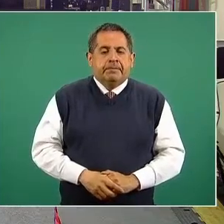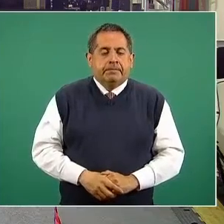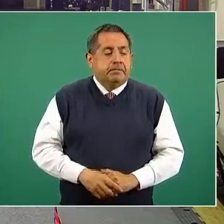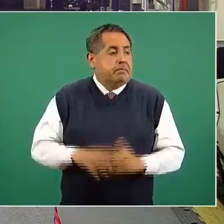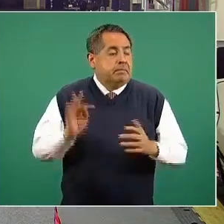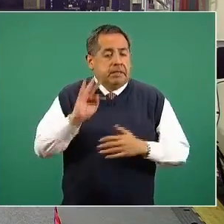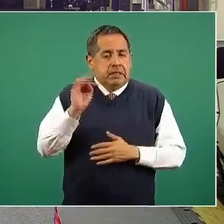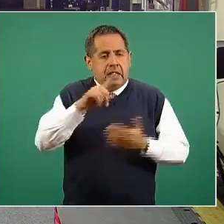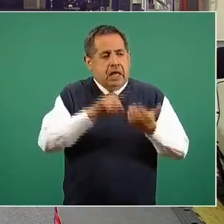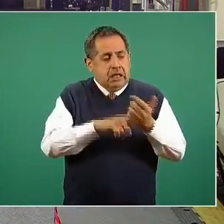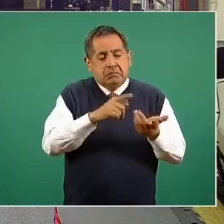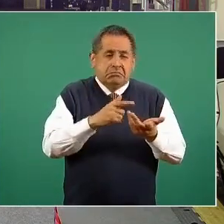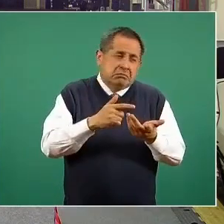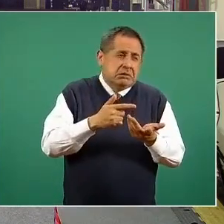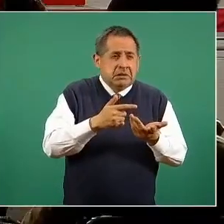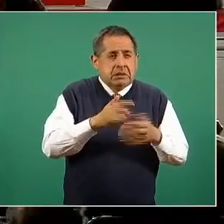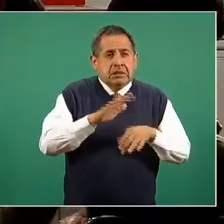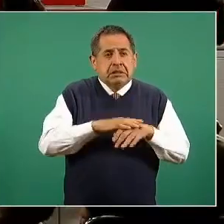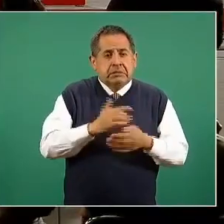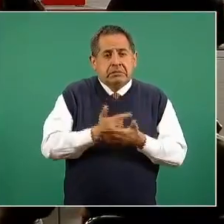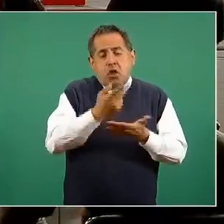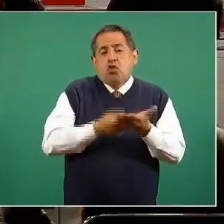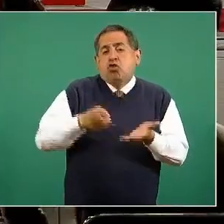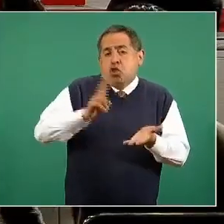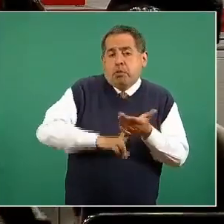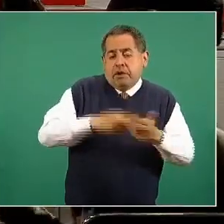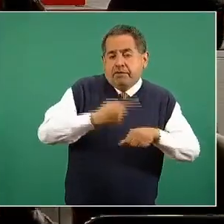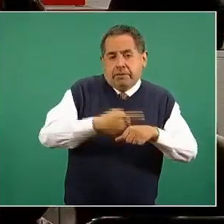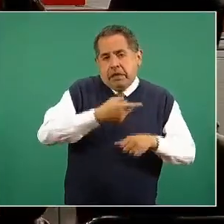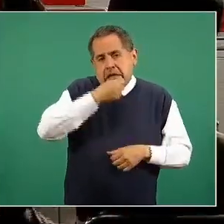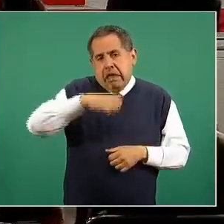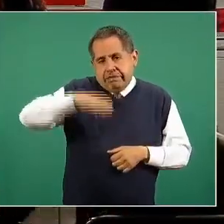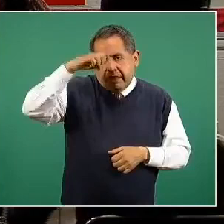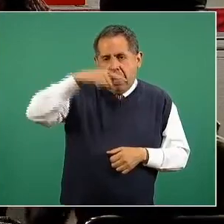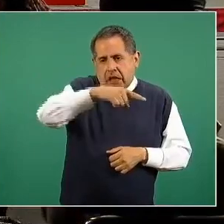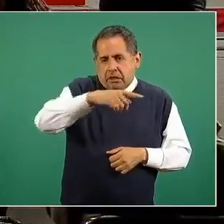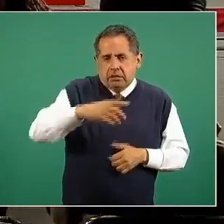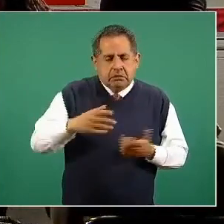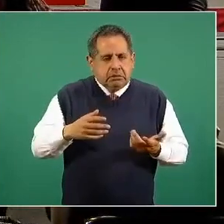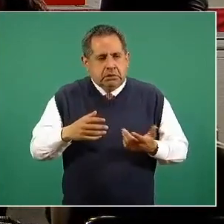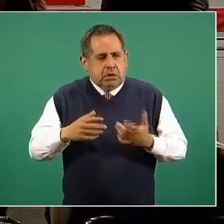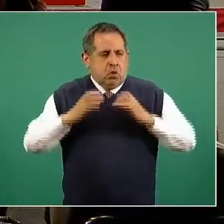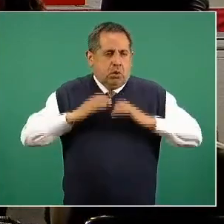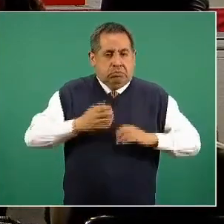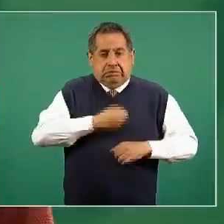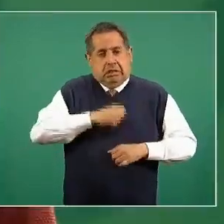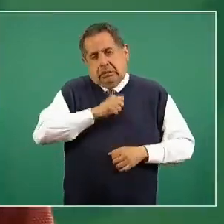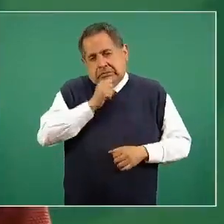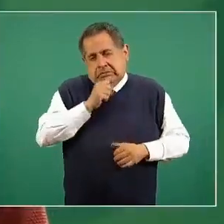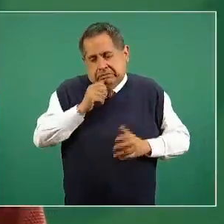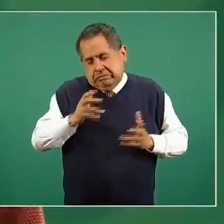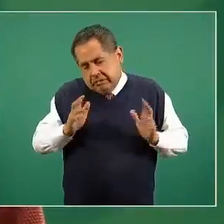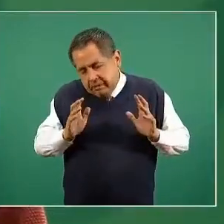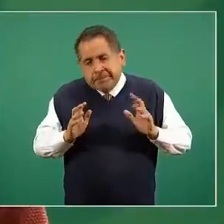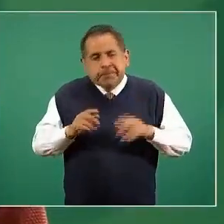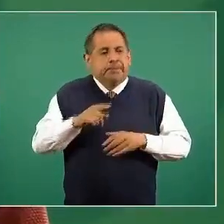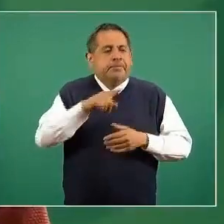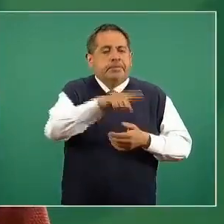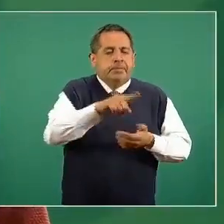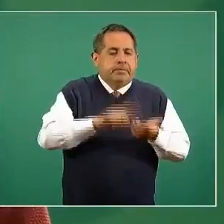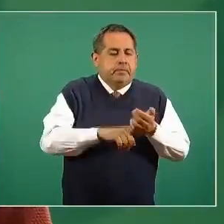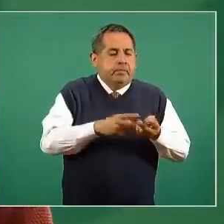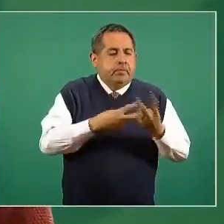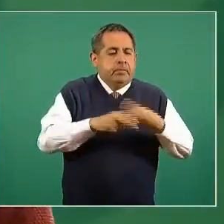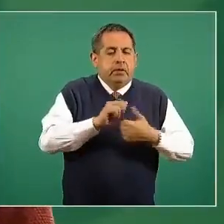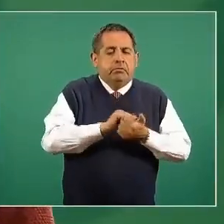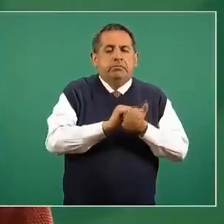Tenía algunos factores de riesgo, exactamente, de comorbilidad, de su propia edad, tampoco era tan lozana, y finalmente desarrolló parte